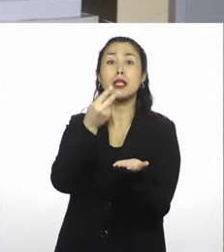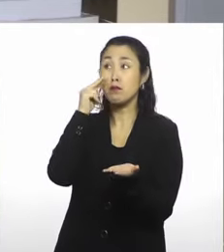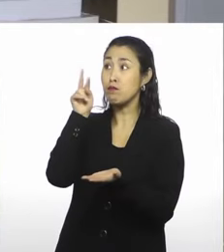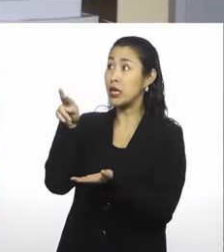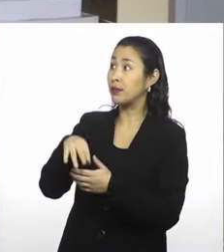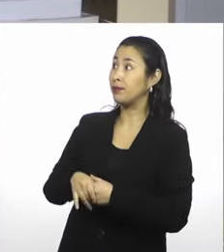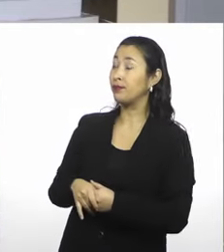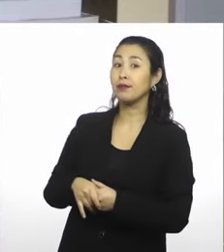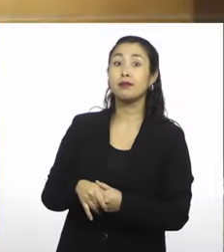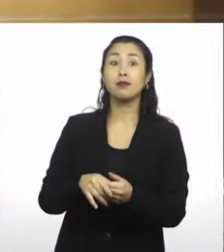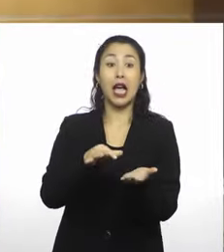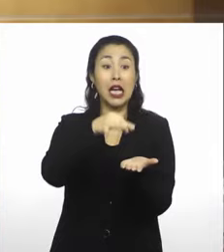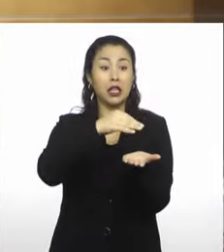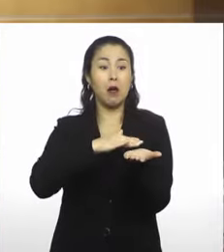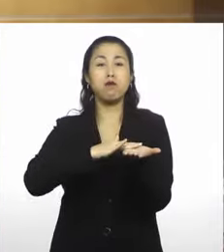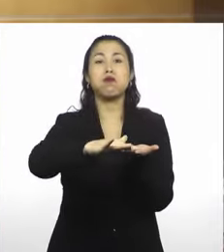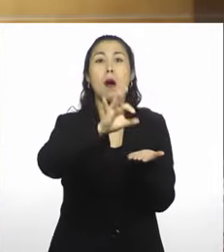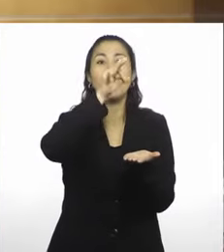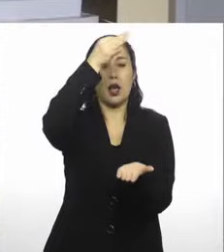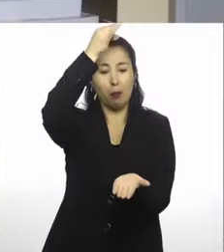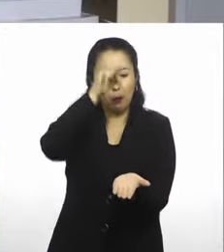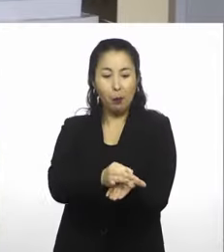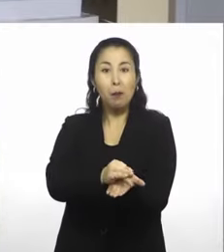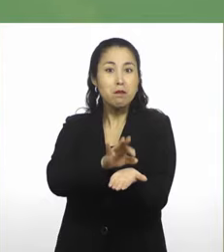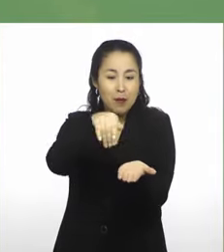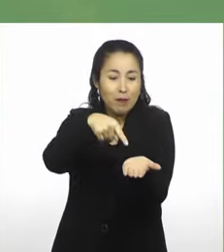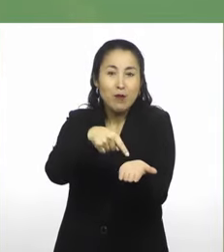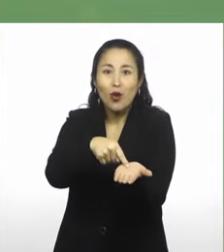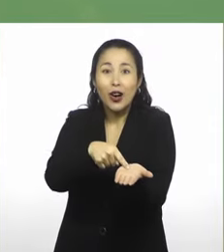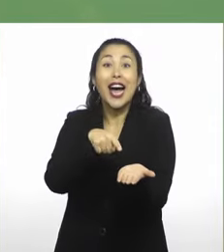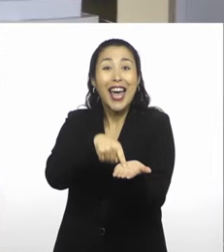La carta salió volando, pero la moneda quedó en mi mano. Inercia.